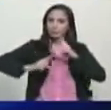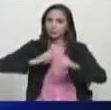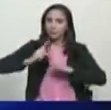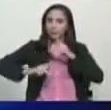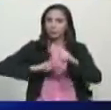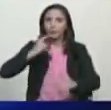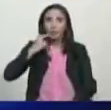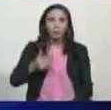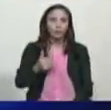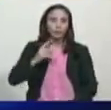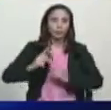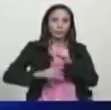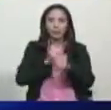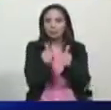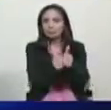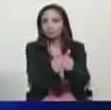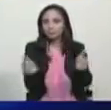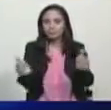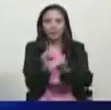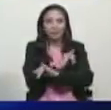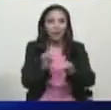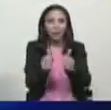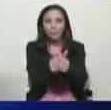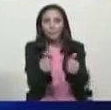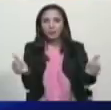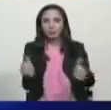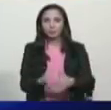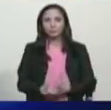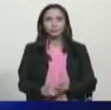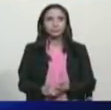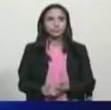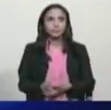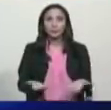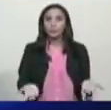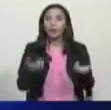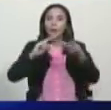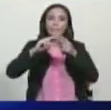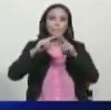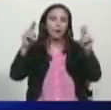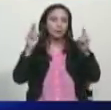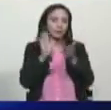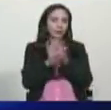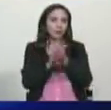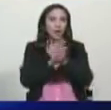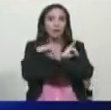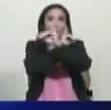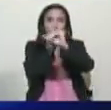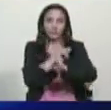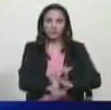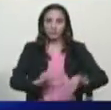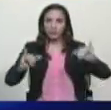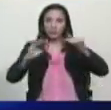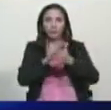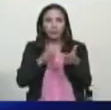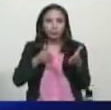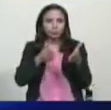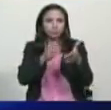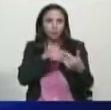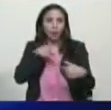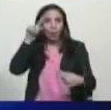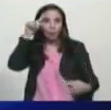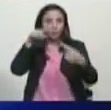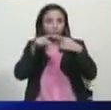producir. Independencia, independencia, independencia. Paz, paz y felicidad. Así, el camino está